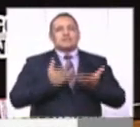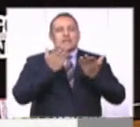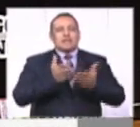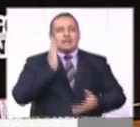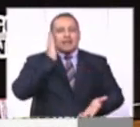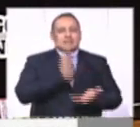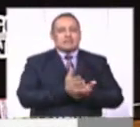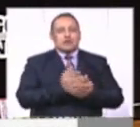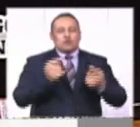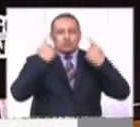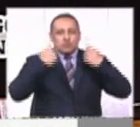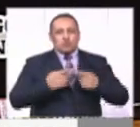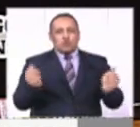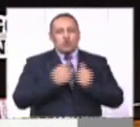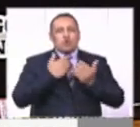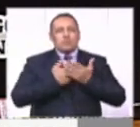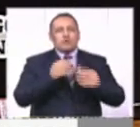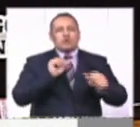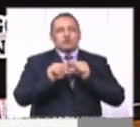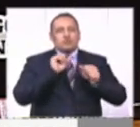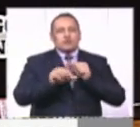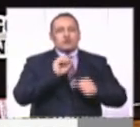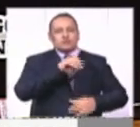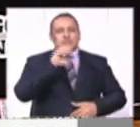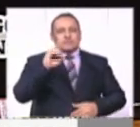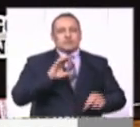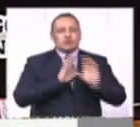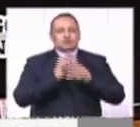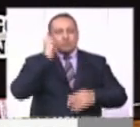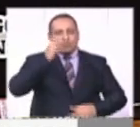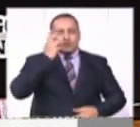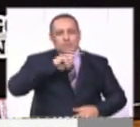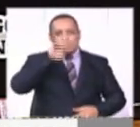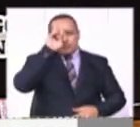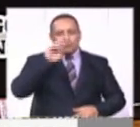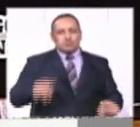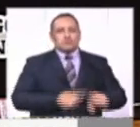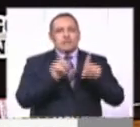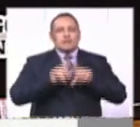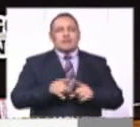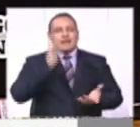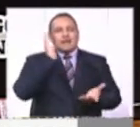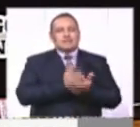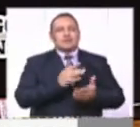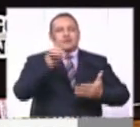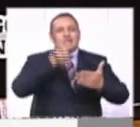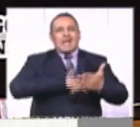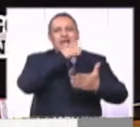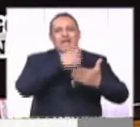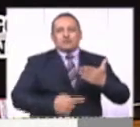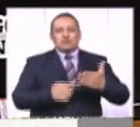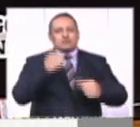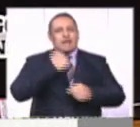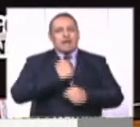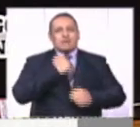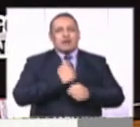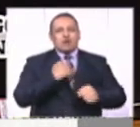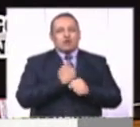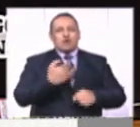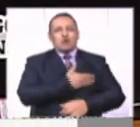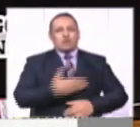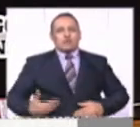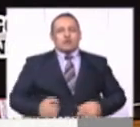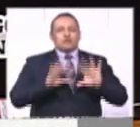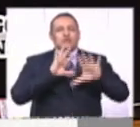pone de acuerdo a lo establecido en el artículo 100 de la constitución política del Perú la sanción de inhabilitación por 10 años para el